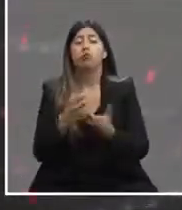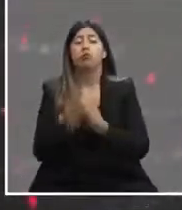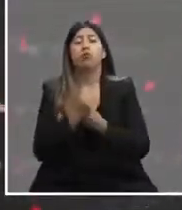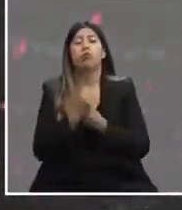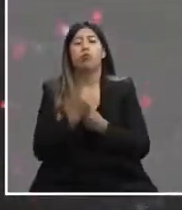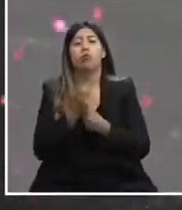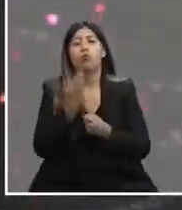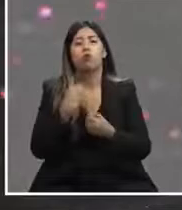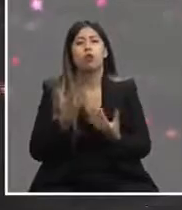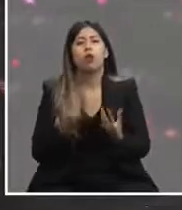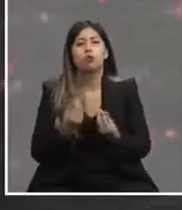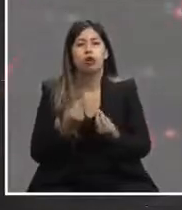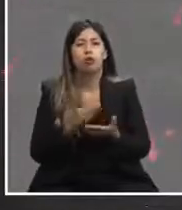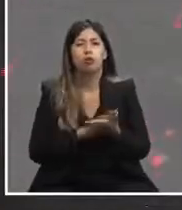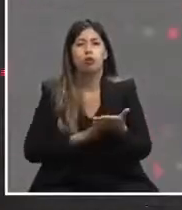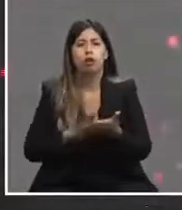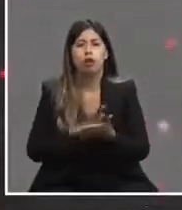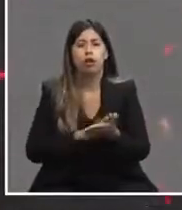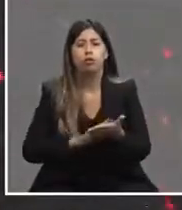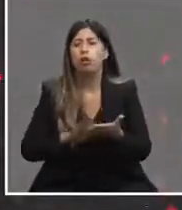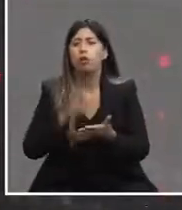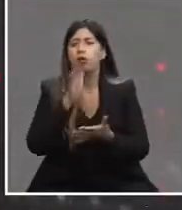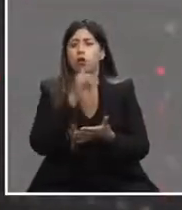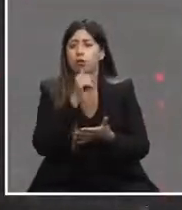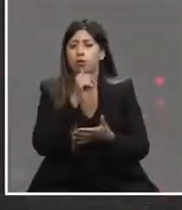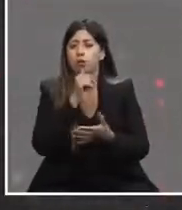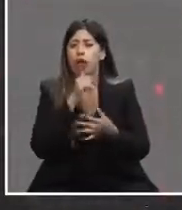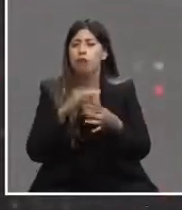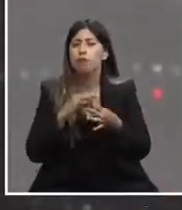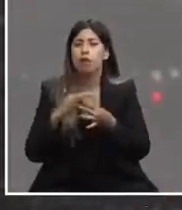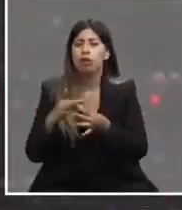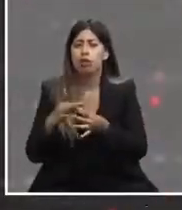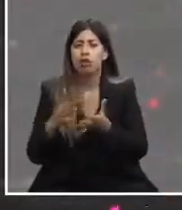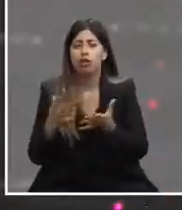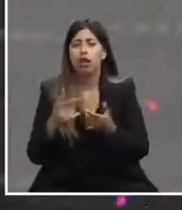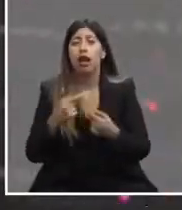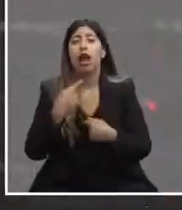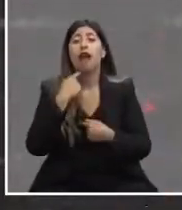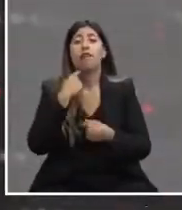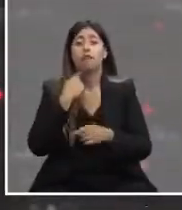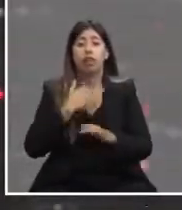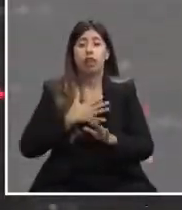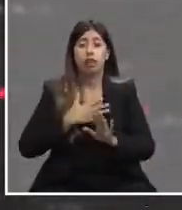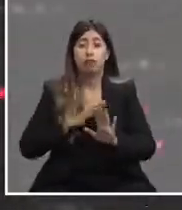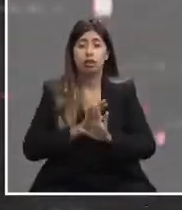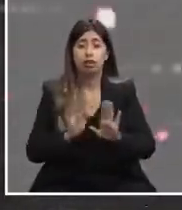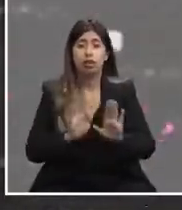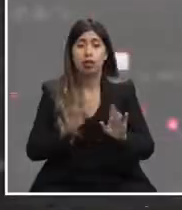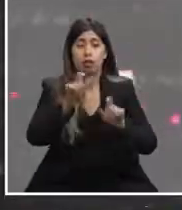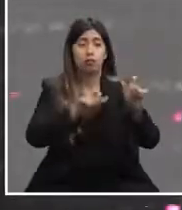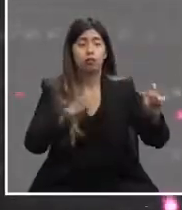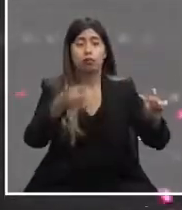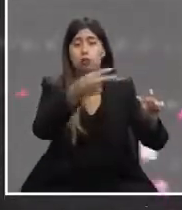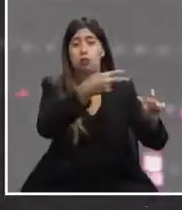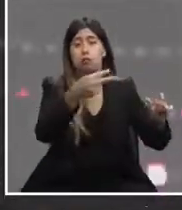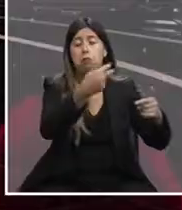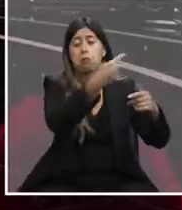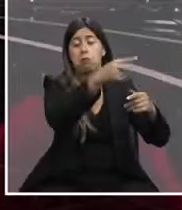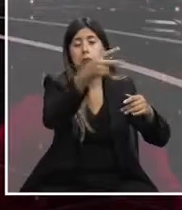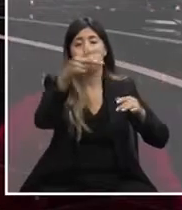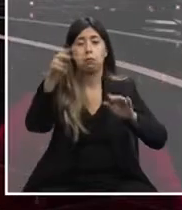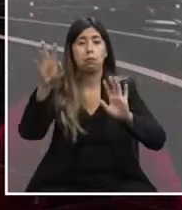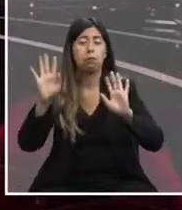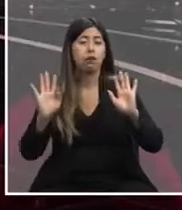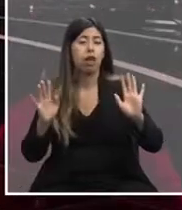hacen temer, por ejemplo, lo que no tenemos ningún motivo para temer. A mí no me afecta en nada que ciertas personas vivan su sexualidad de un modo u otro.